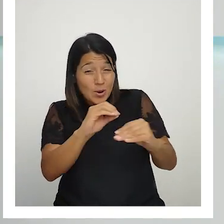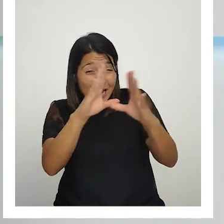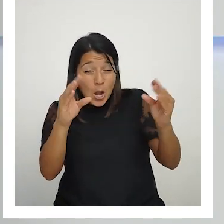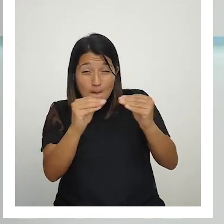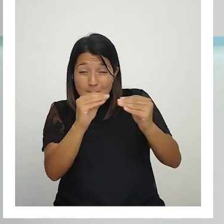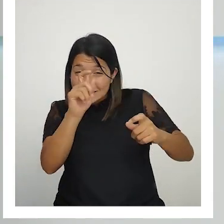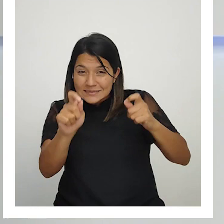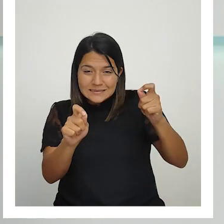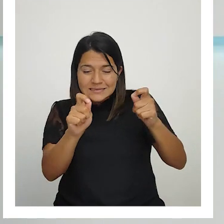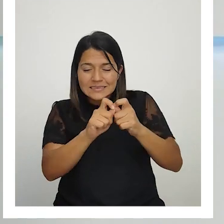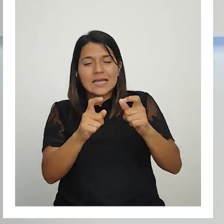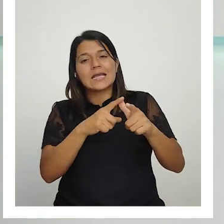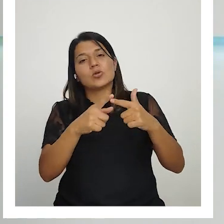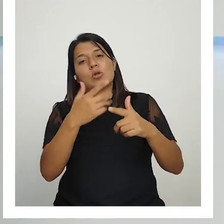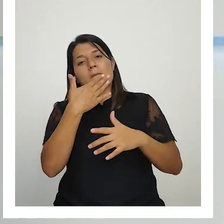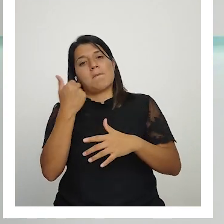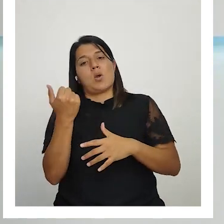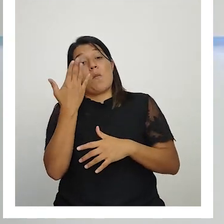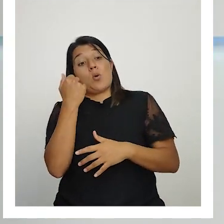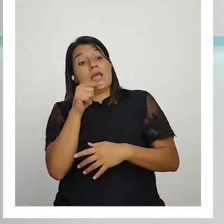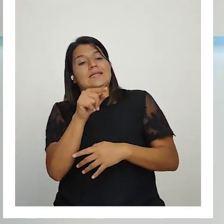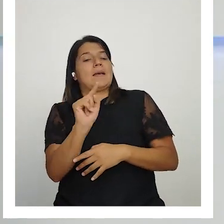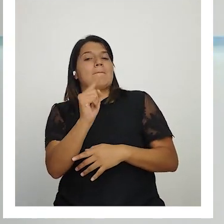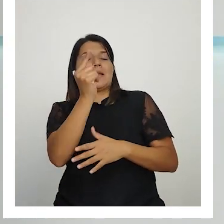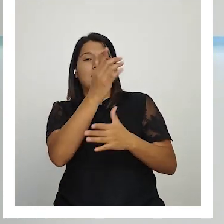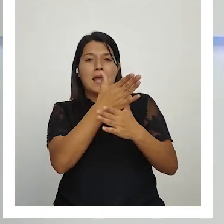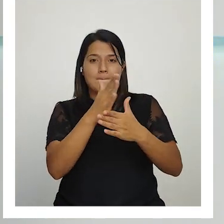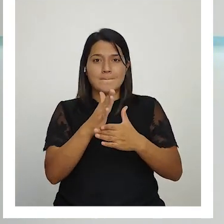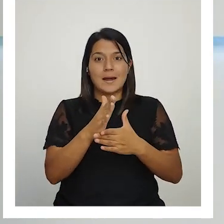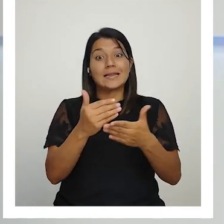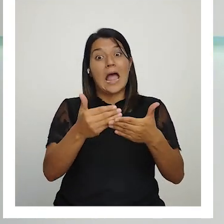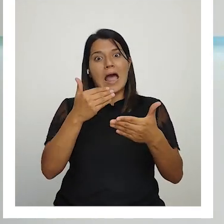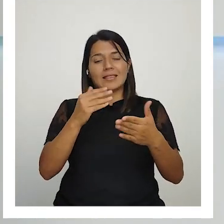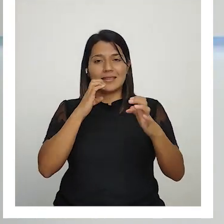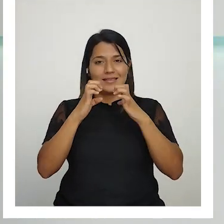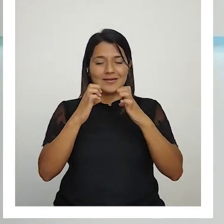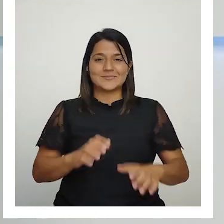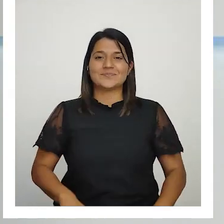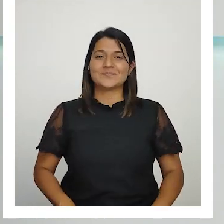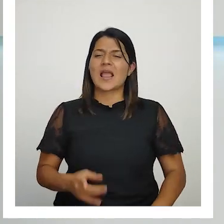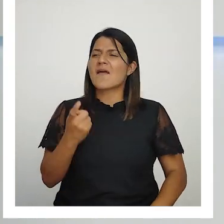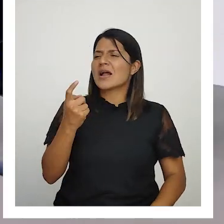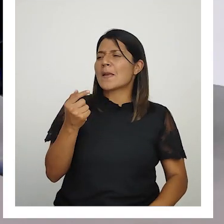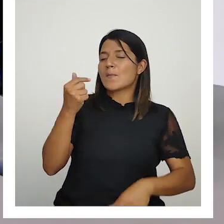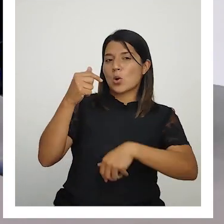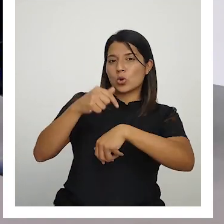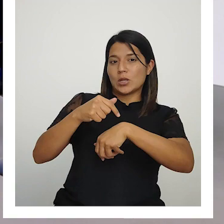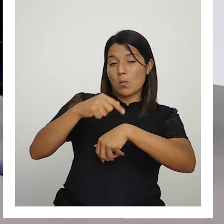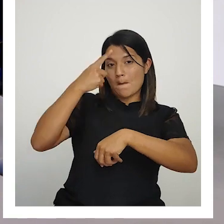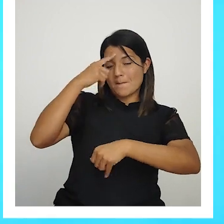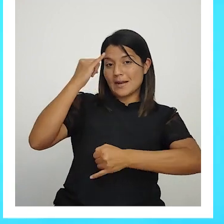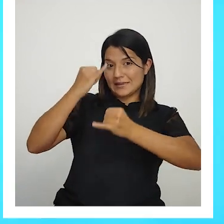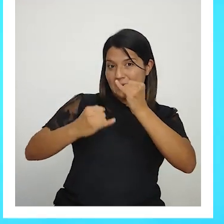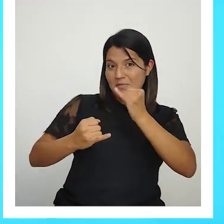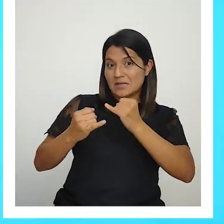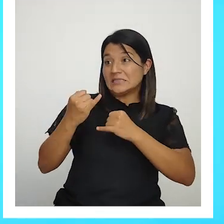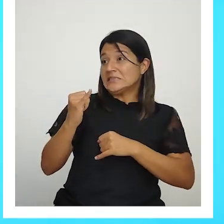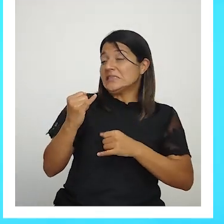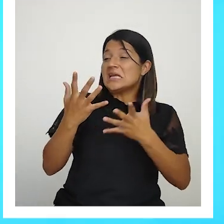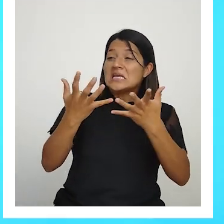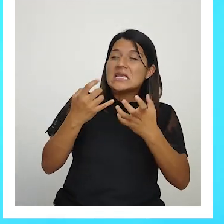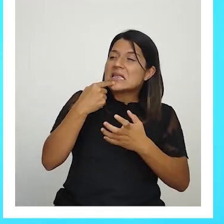las aplicaciones, es mejor, porque es la primera parte de construcción de cara a la entrevista. Nos quedan unos minutitos para el cierre. Si hay